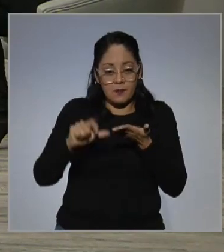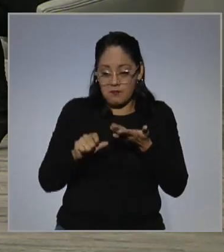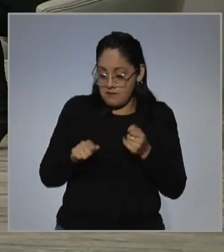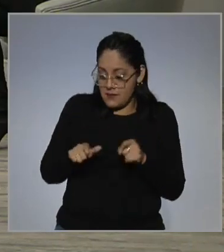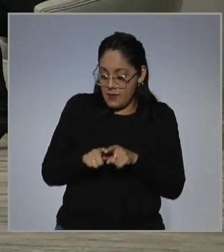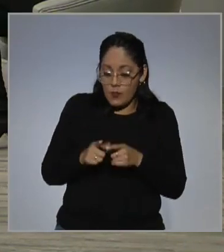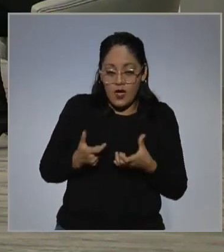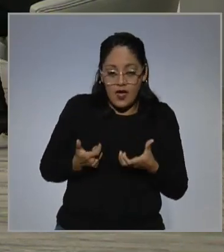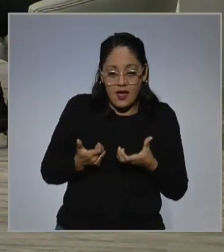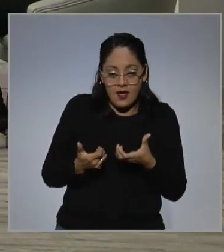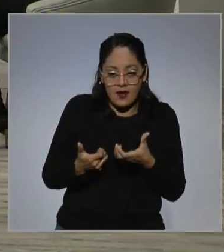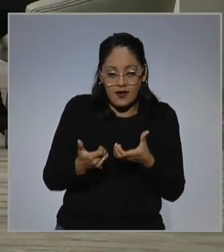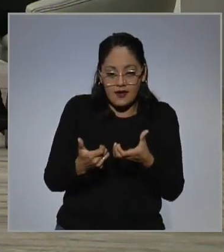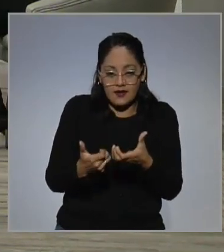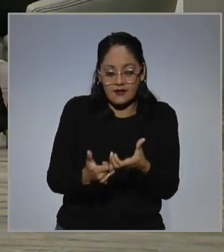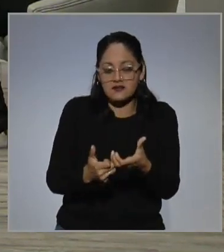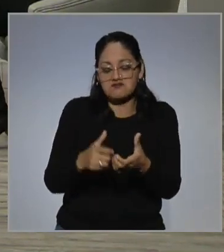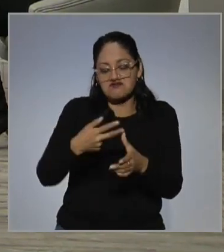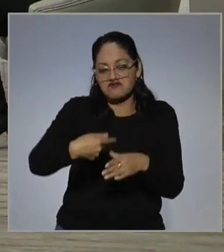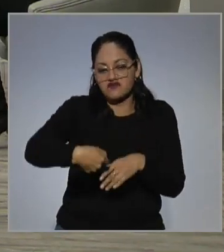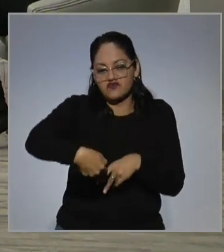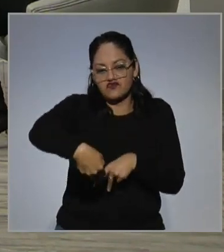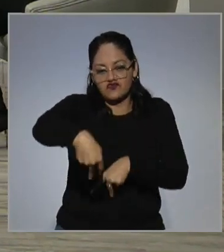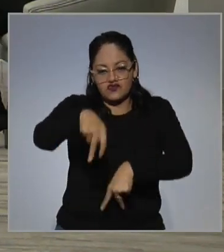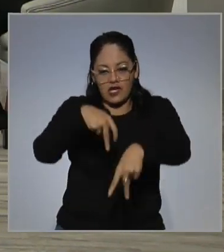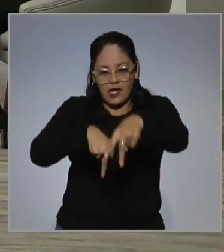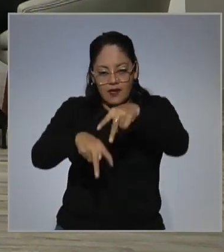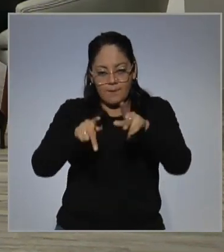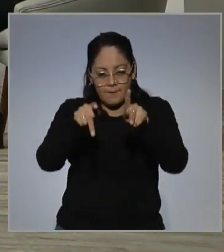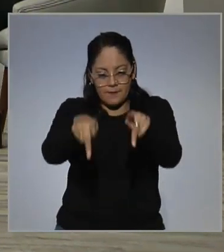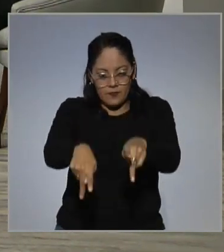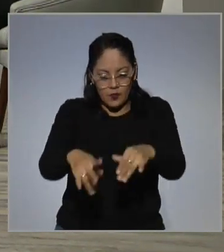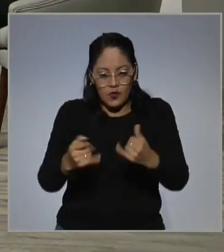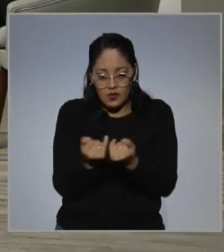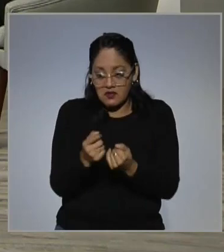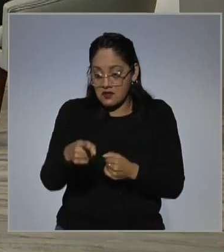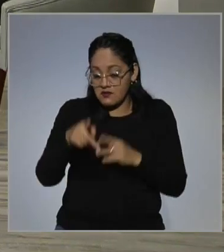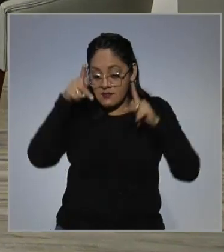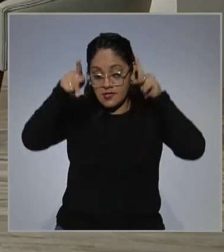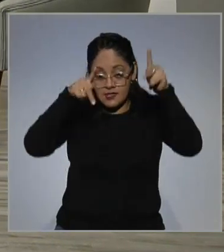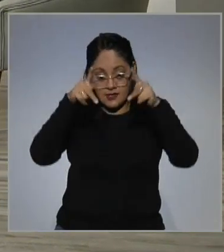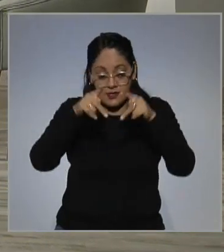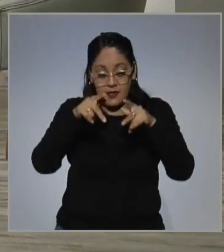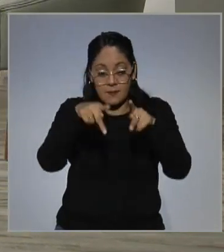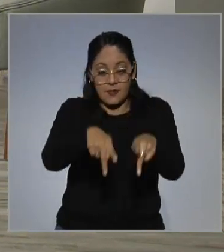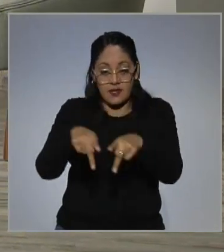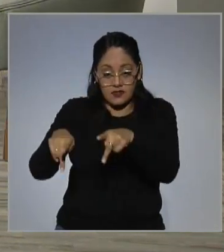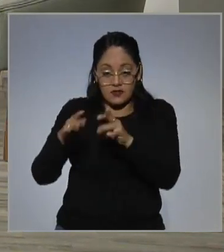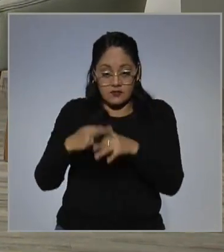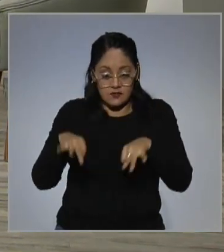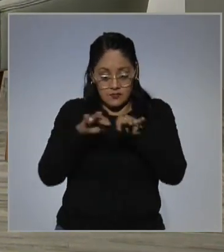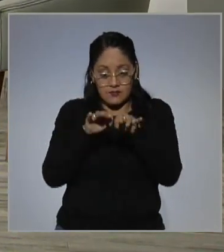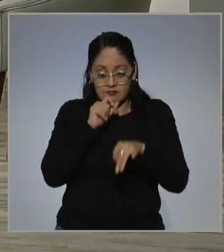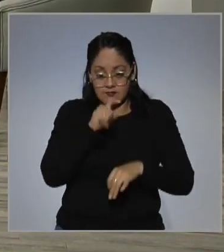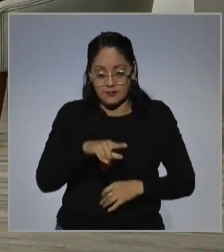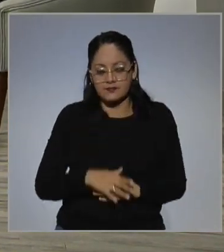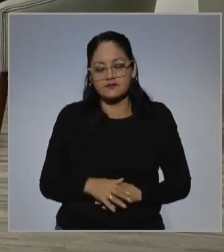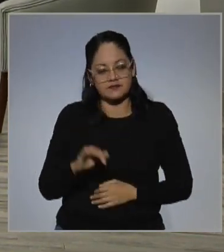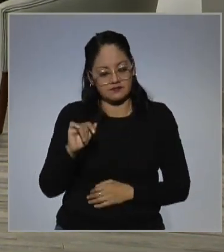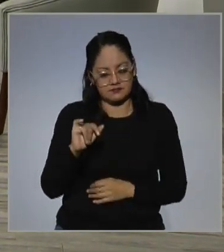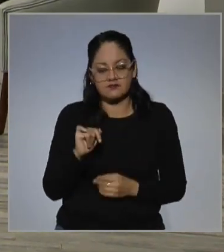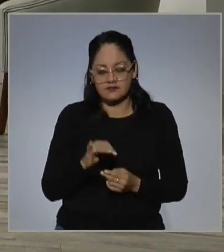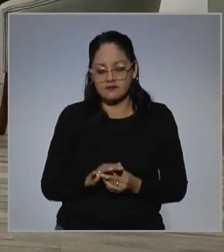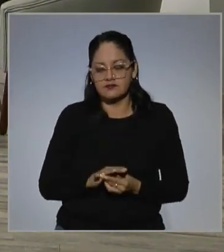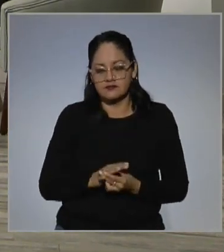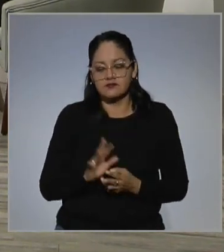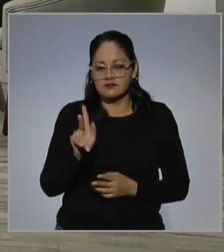para regresar esas almas al panteón. La visita a los panteones también es una parte fundamental de esta tradición. Sí, sobre todo en